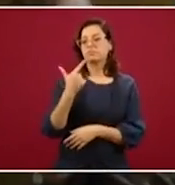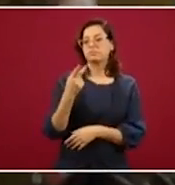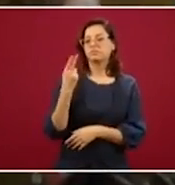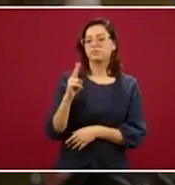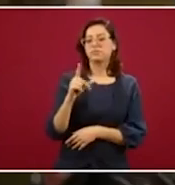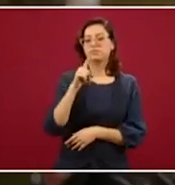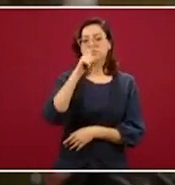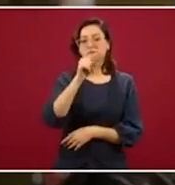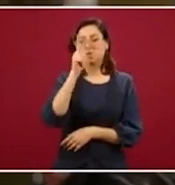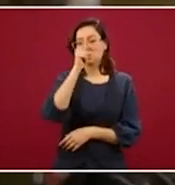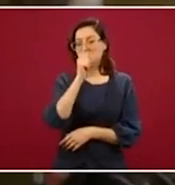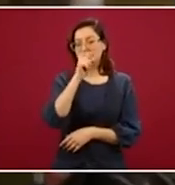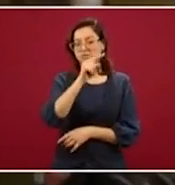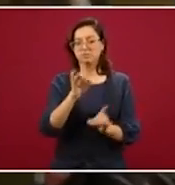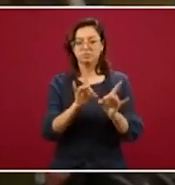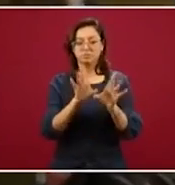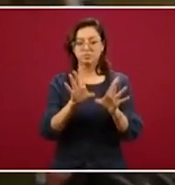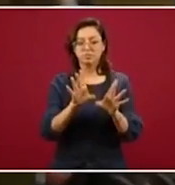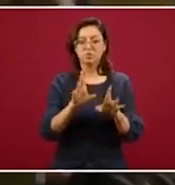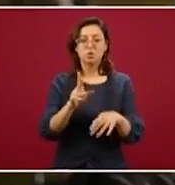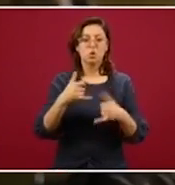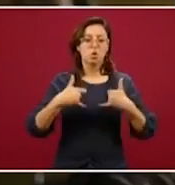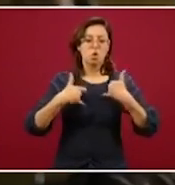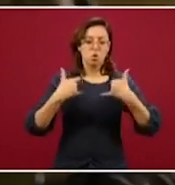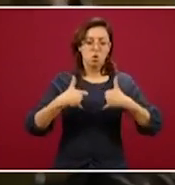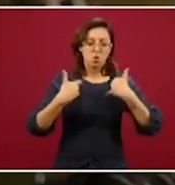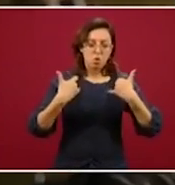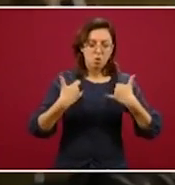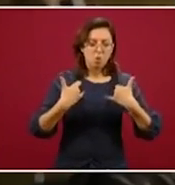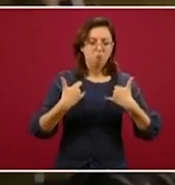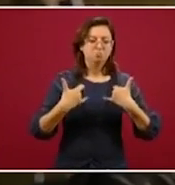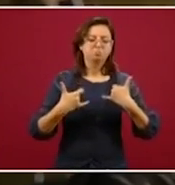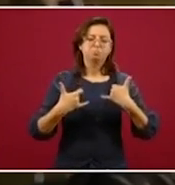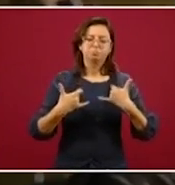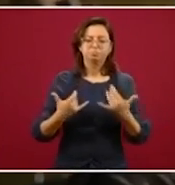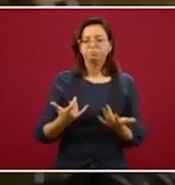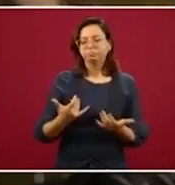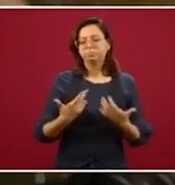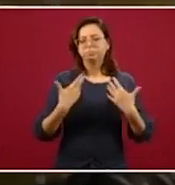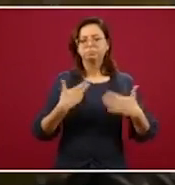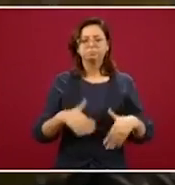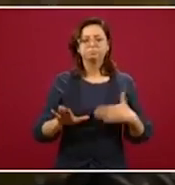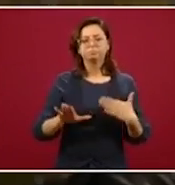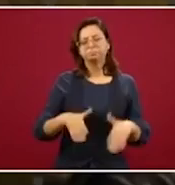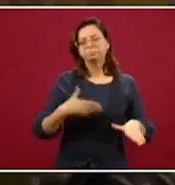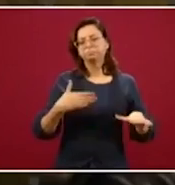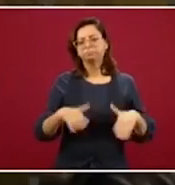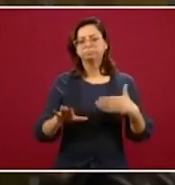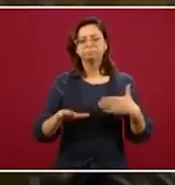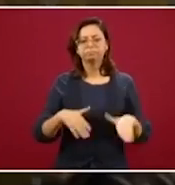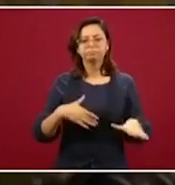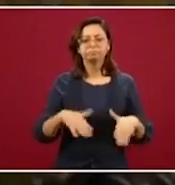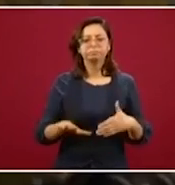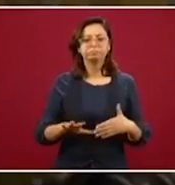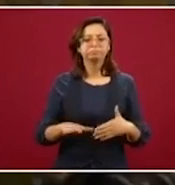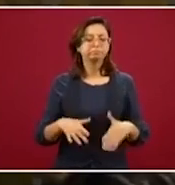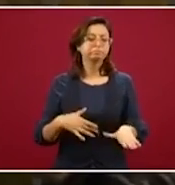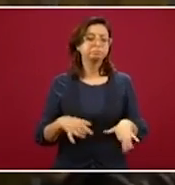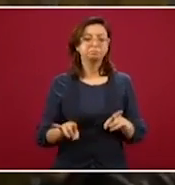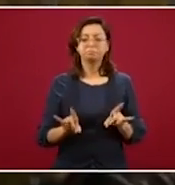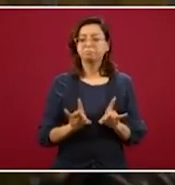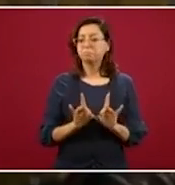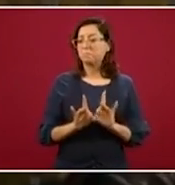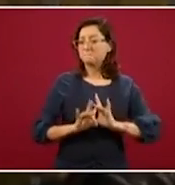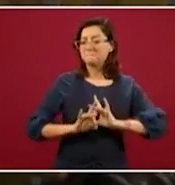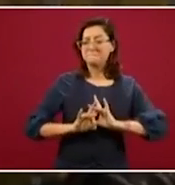el centro de Hermosillo en particular. Un par de jóvenes caminaban por las calles del centro y, pues sin deberla ni